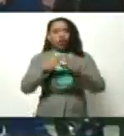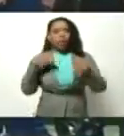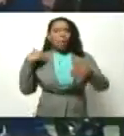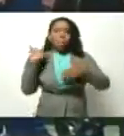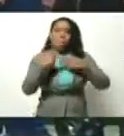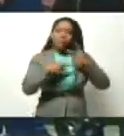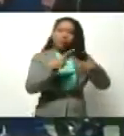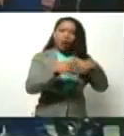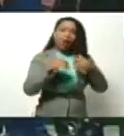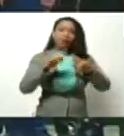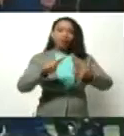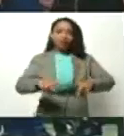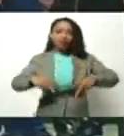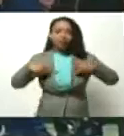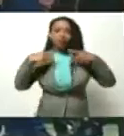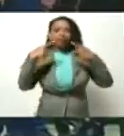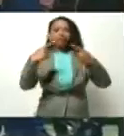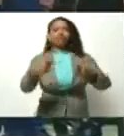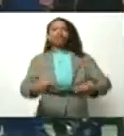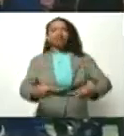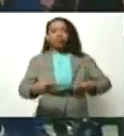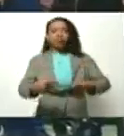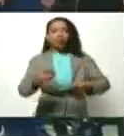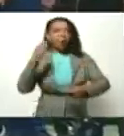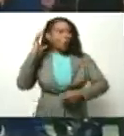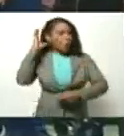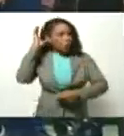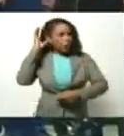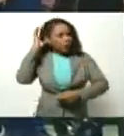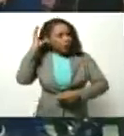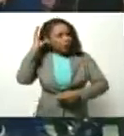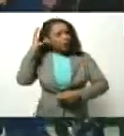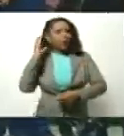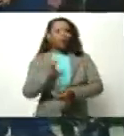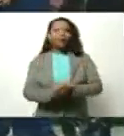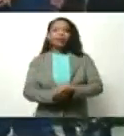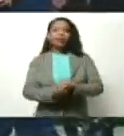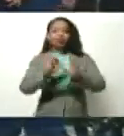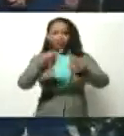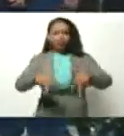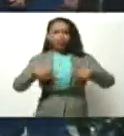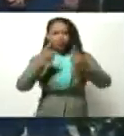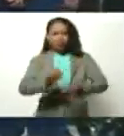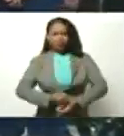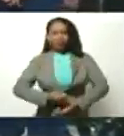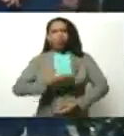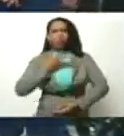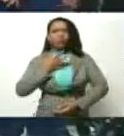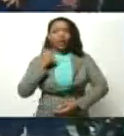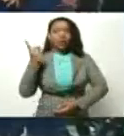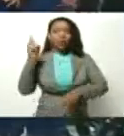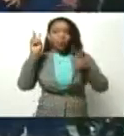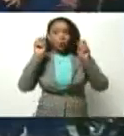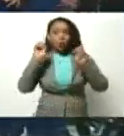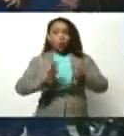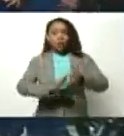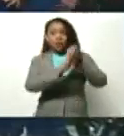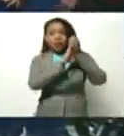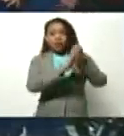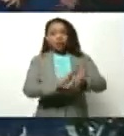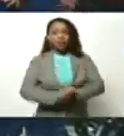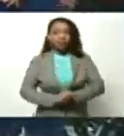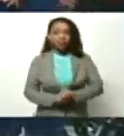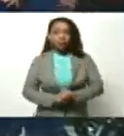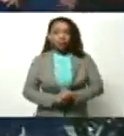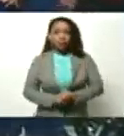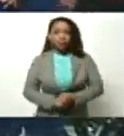renovación de renovación consciente de renovación inspirada en esos nuevos liderazgo